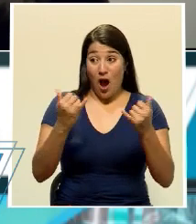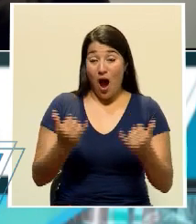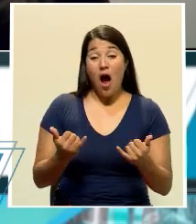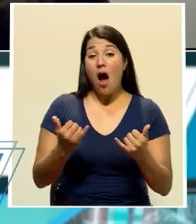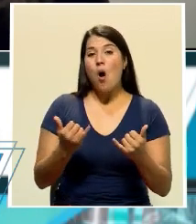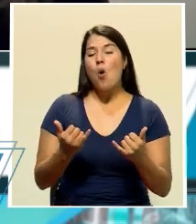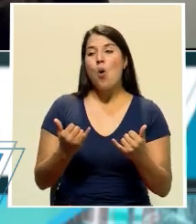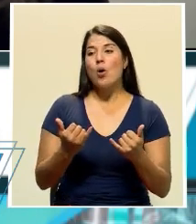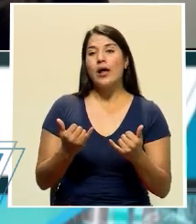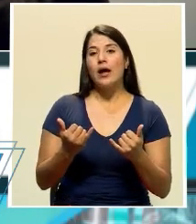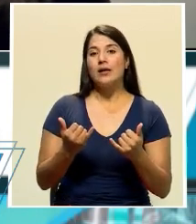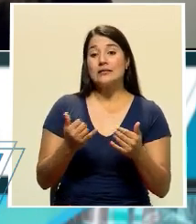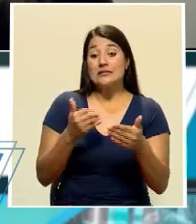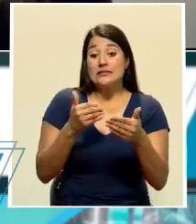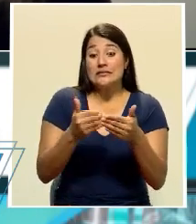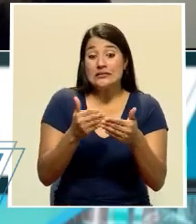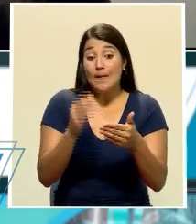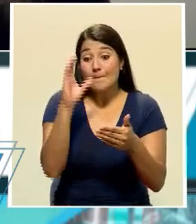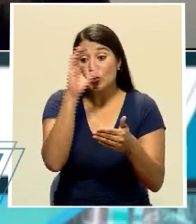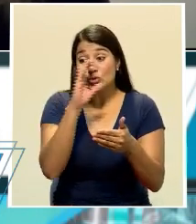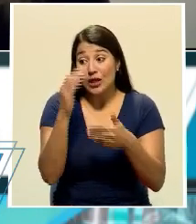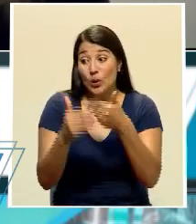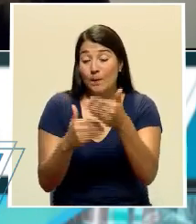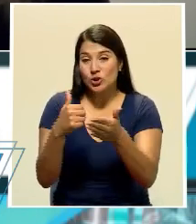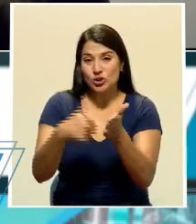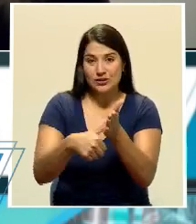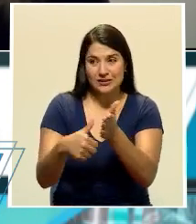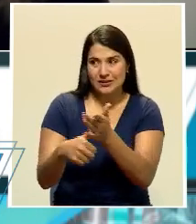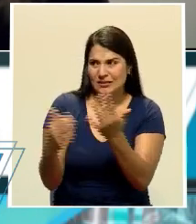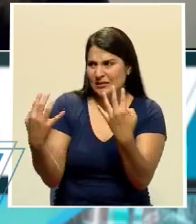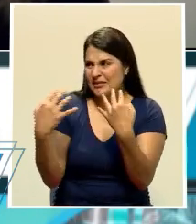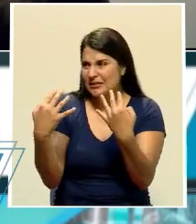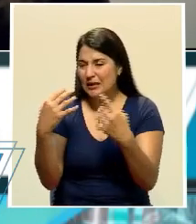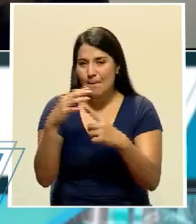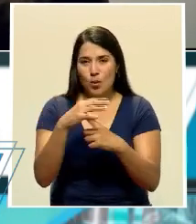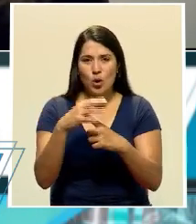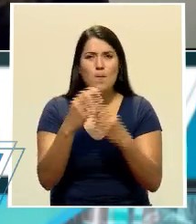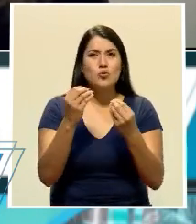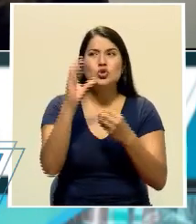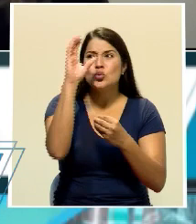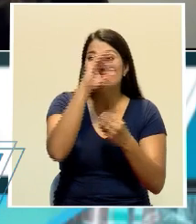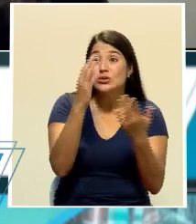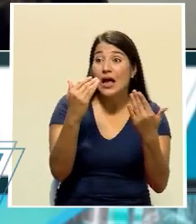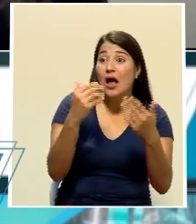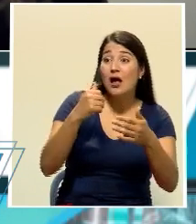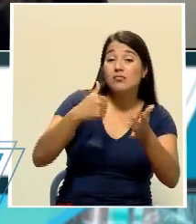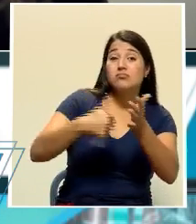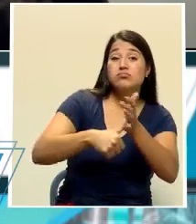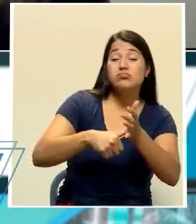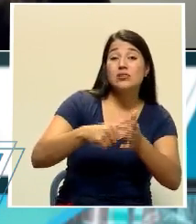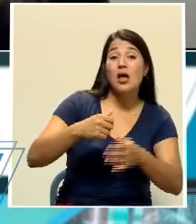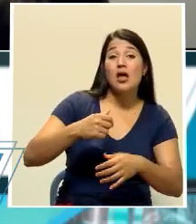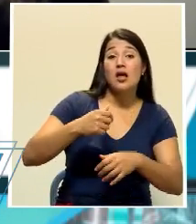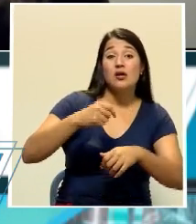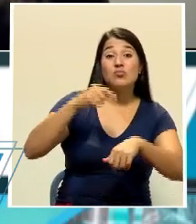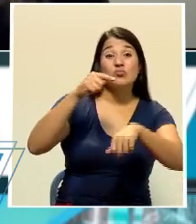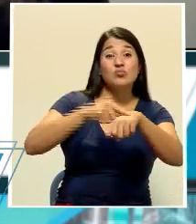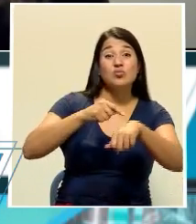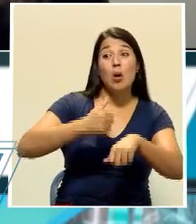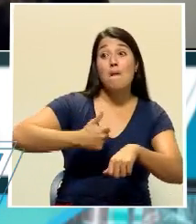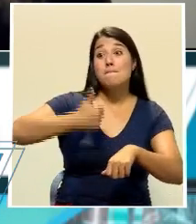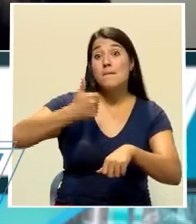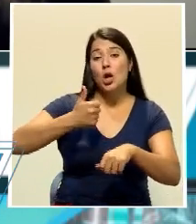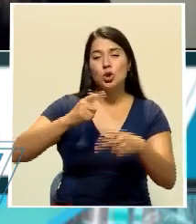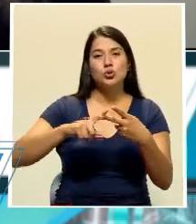acera de la precampaña electoral y muchos están buscando likes y muchos están buscando rating, y